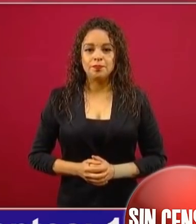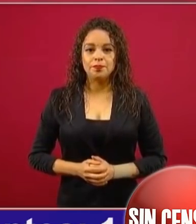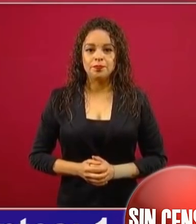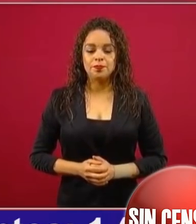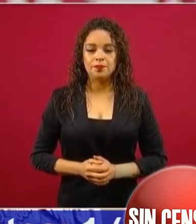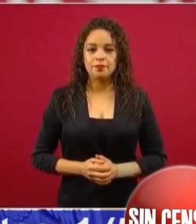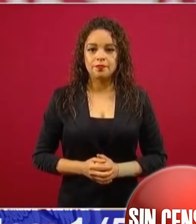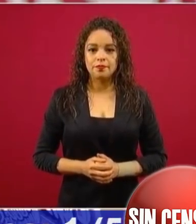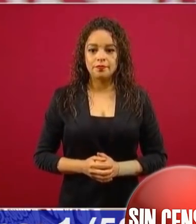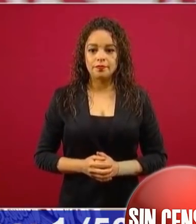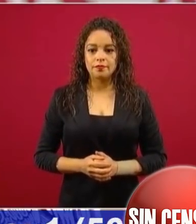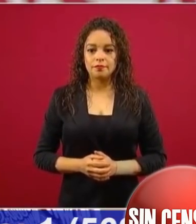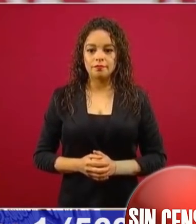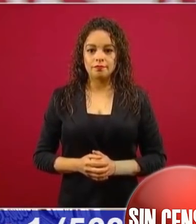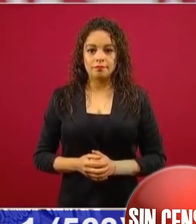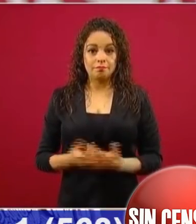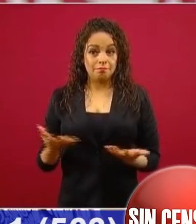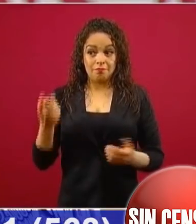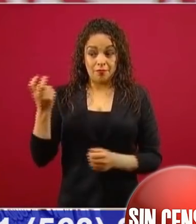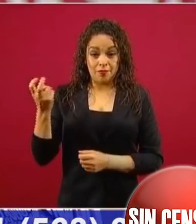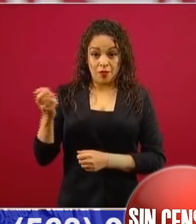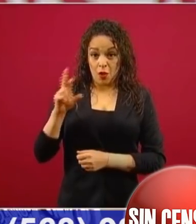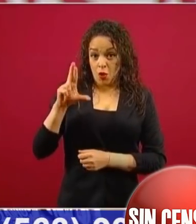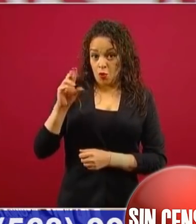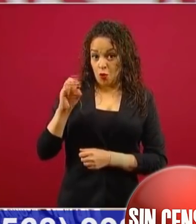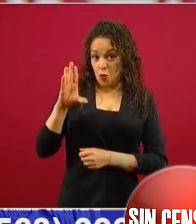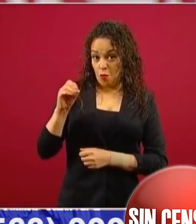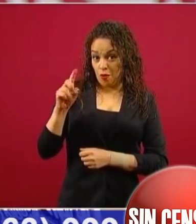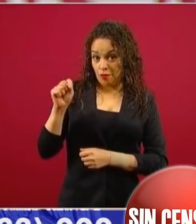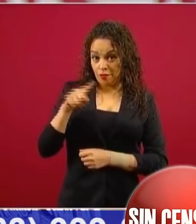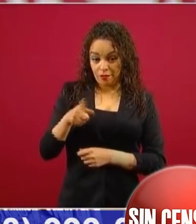Y esos bots, esos robots,